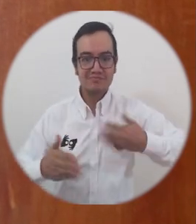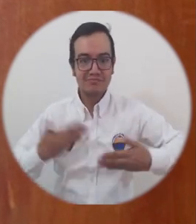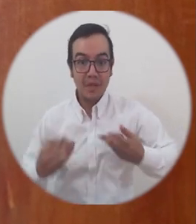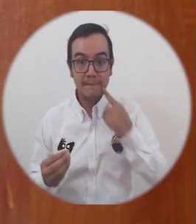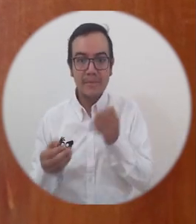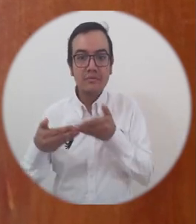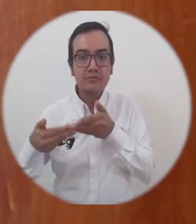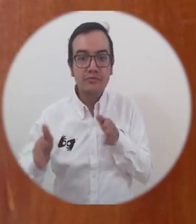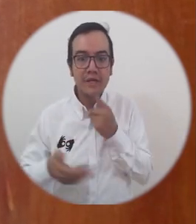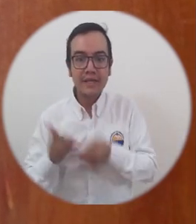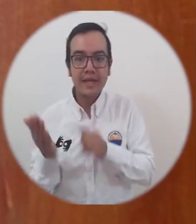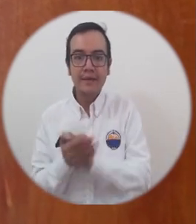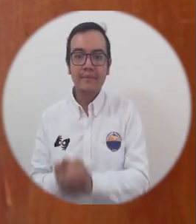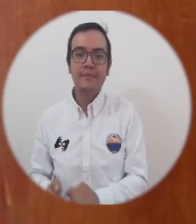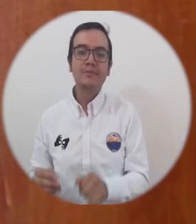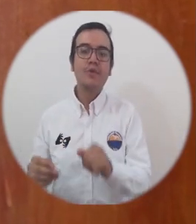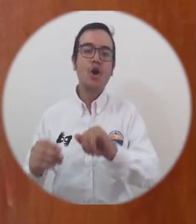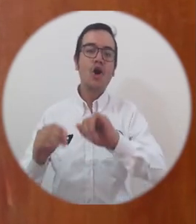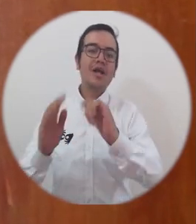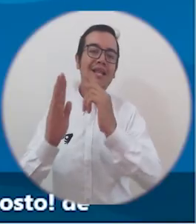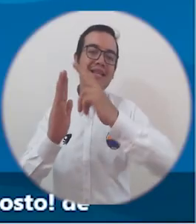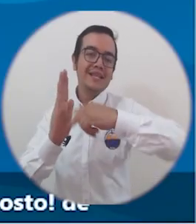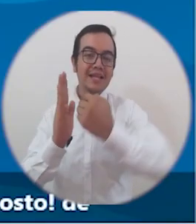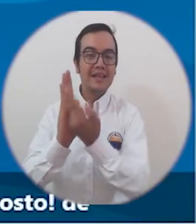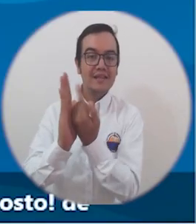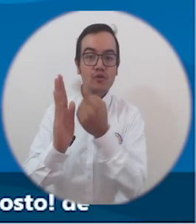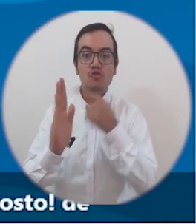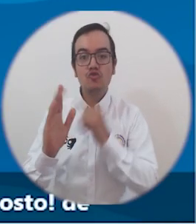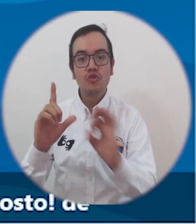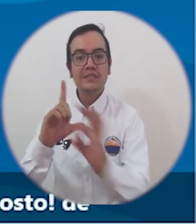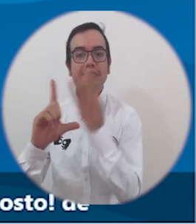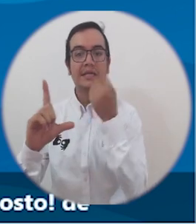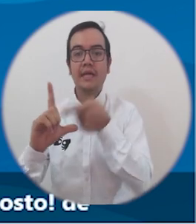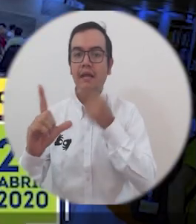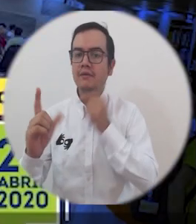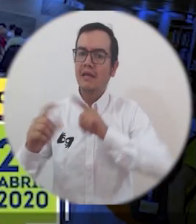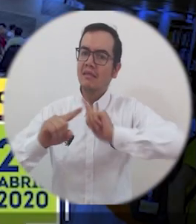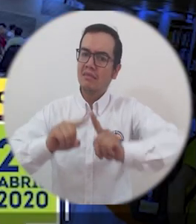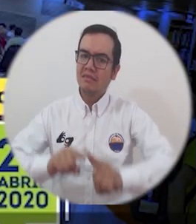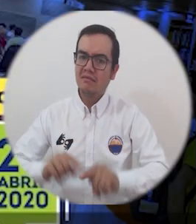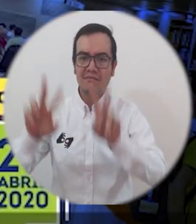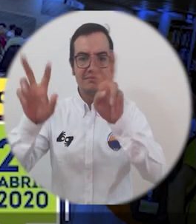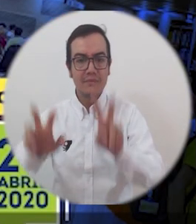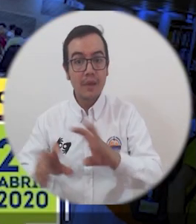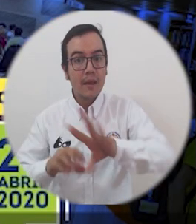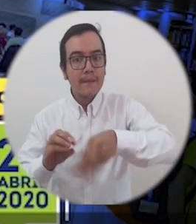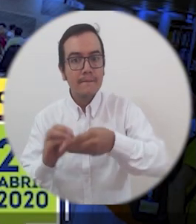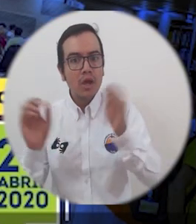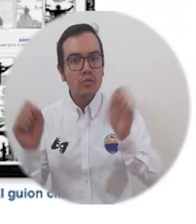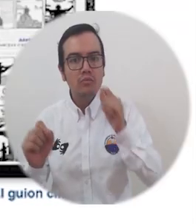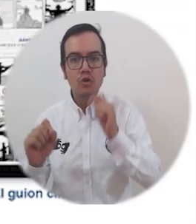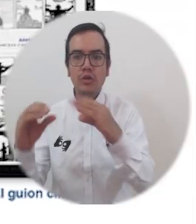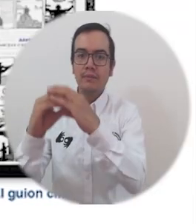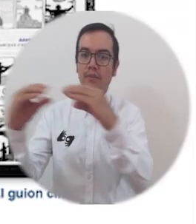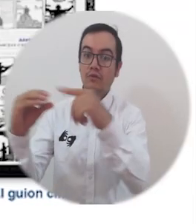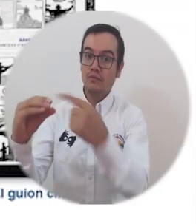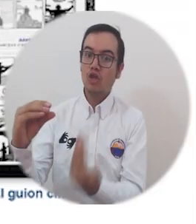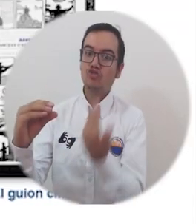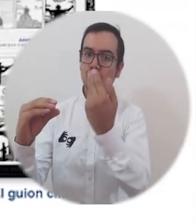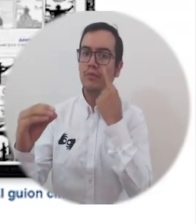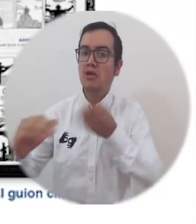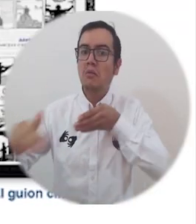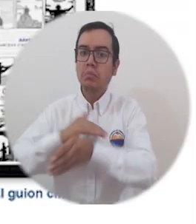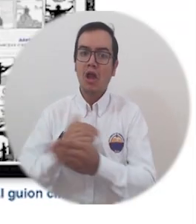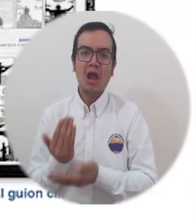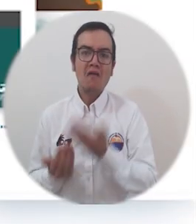y recrearnos, en especial por la apertura gratuita de iUX de su editorial, que nos permite acceder a contenidos de alta calidad en diversas temáticas,